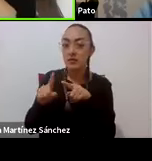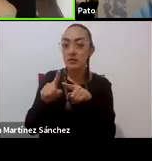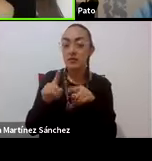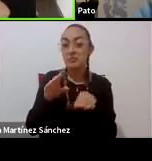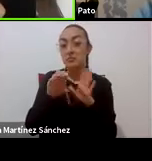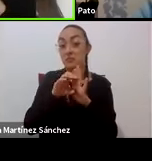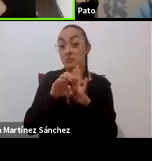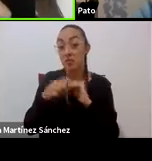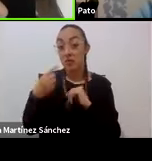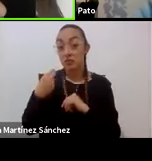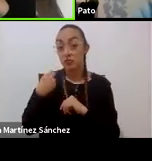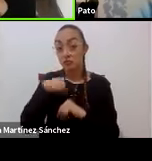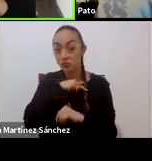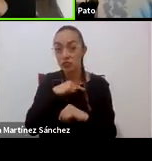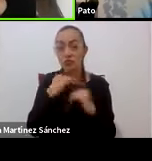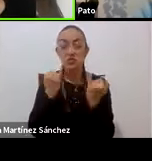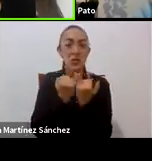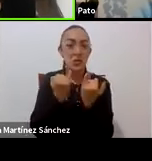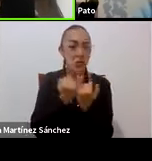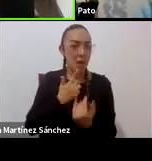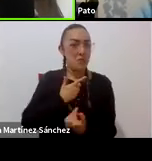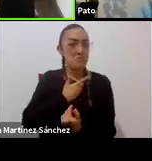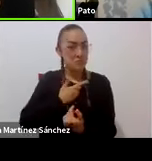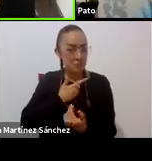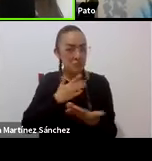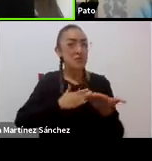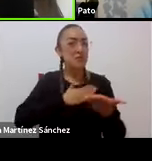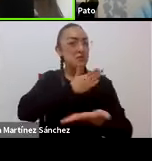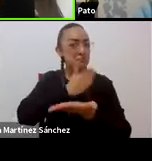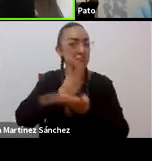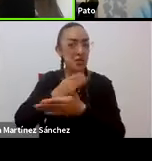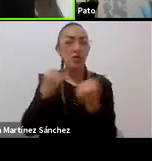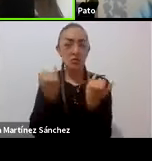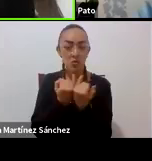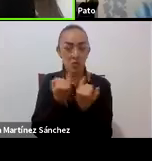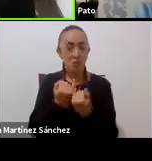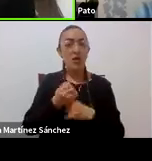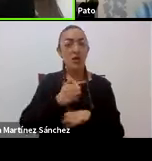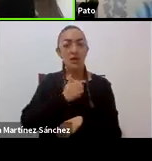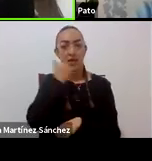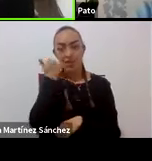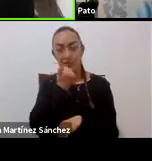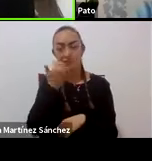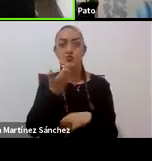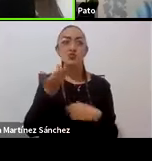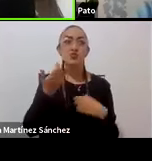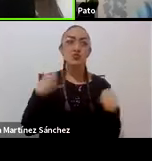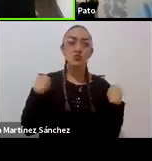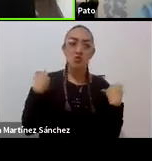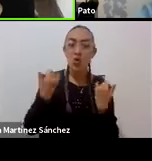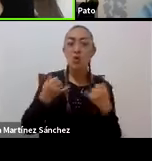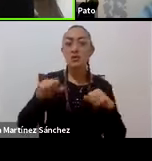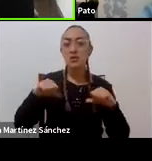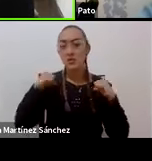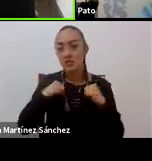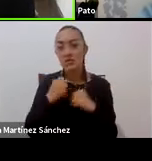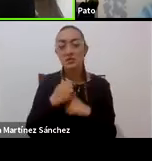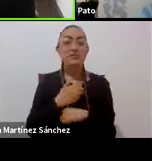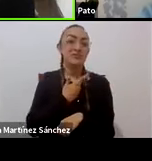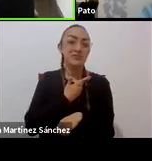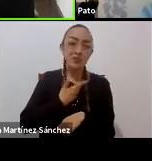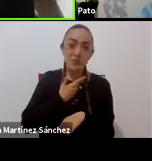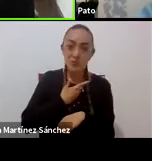mucho, pero a las que más les gustaban eran a las niñas, niños y adolescentes. Eso creo que resumiría el lunes, pero dejaría también